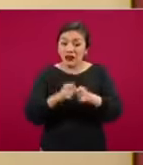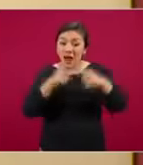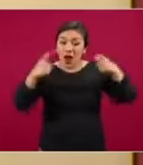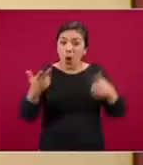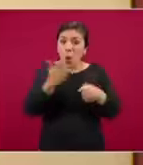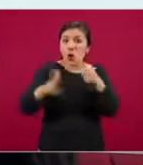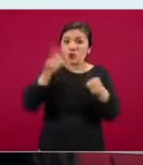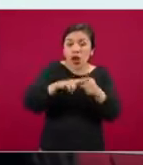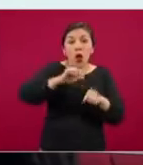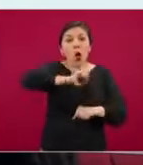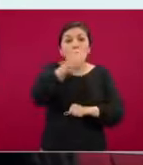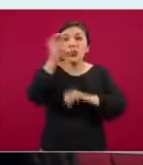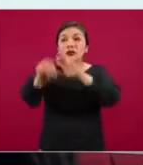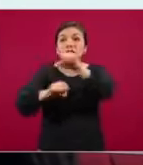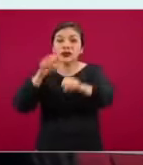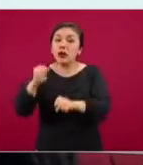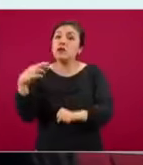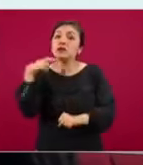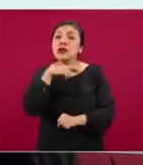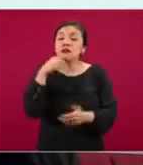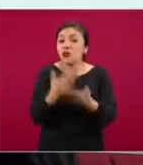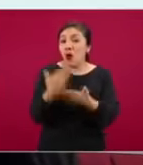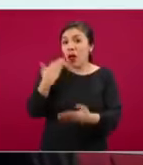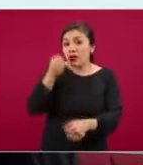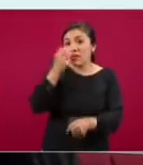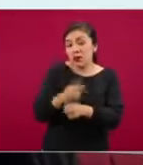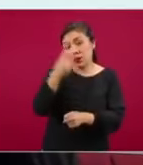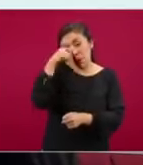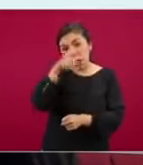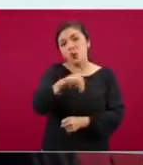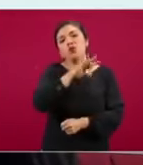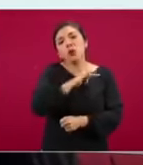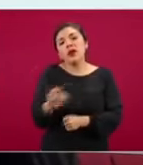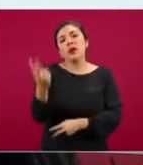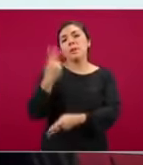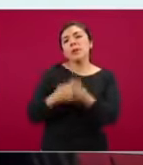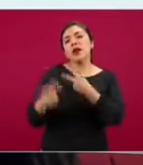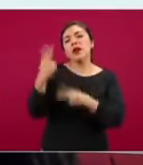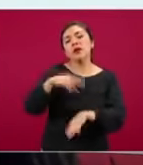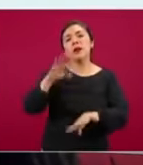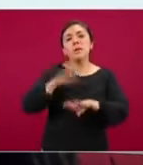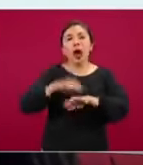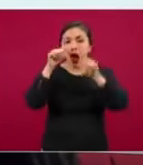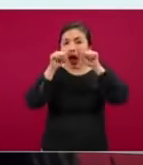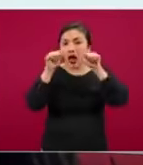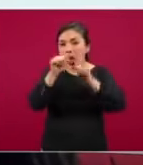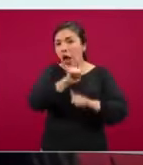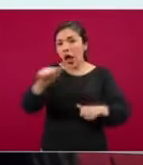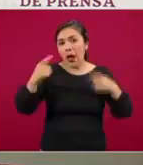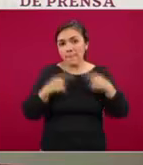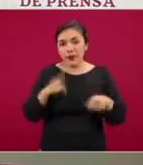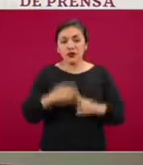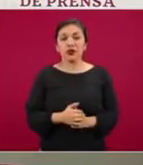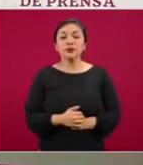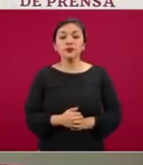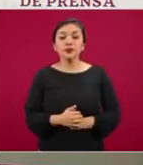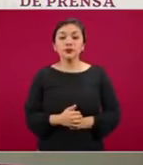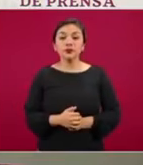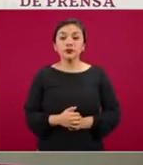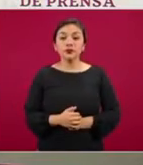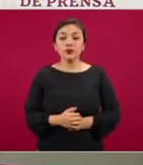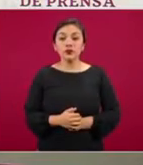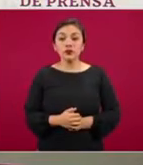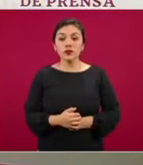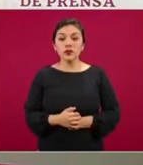expandir, lo hagan de manera inmediata y entonces siempre puedan tener camas disponibles. Si vemos la siguiente